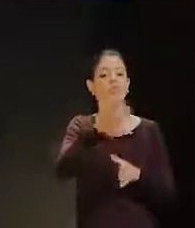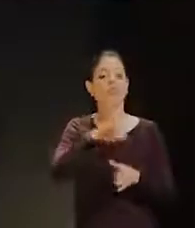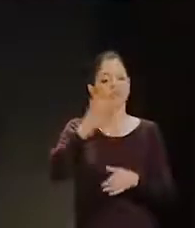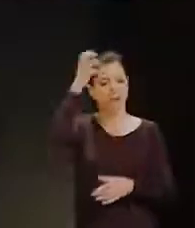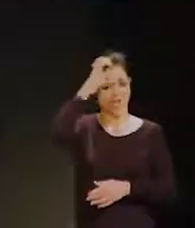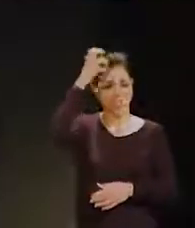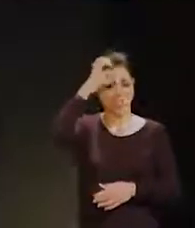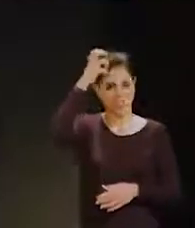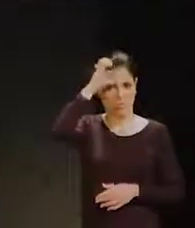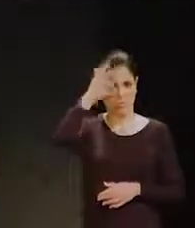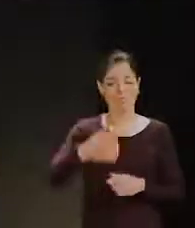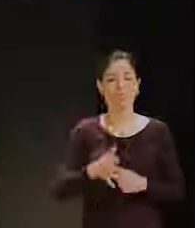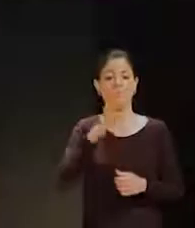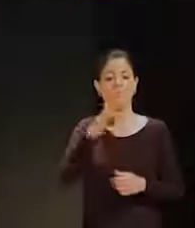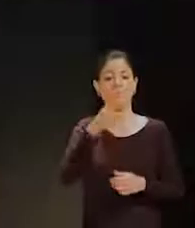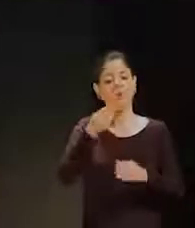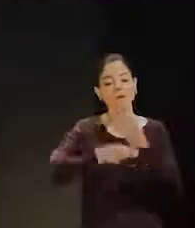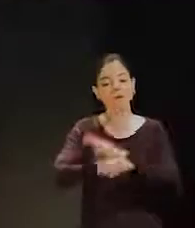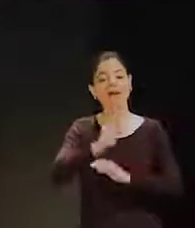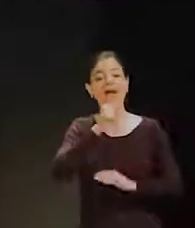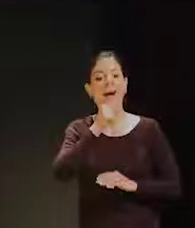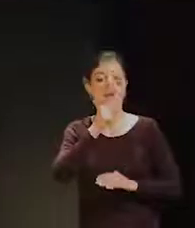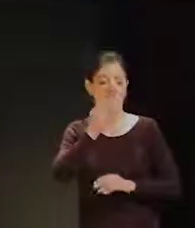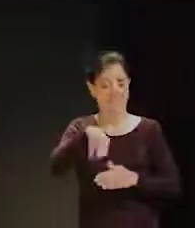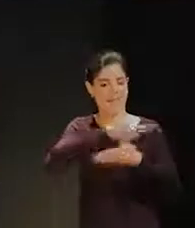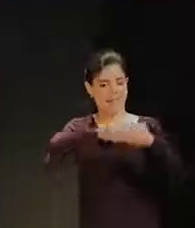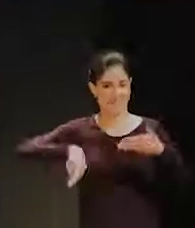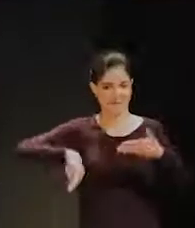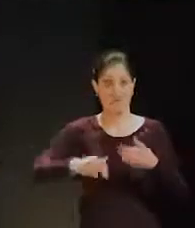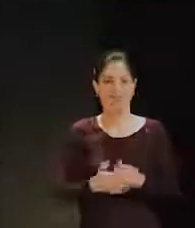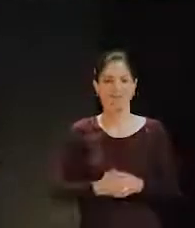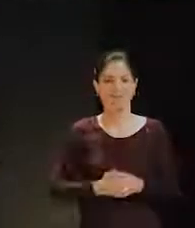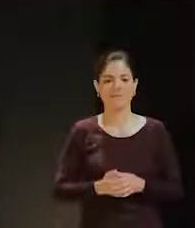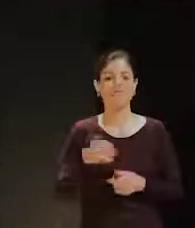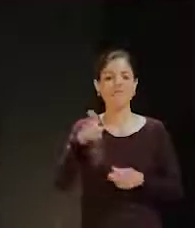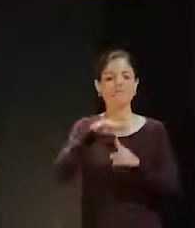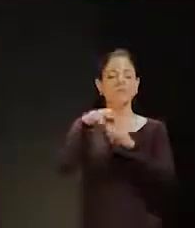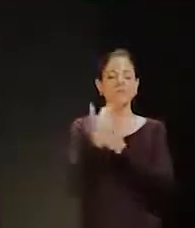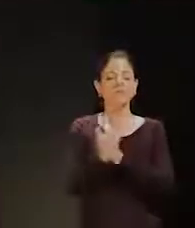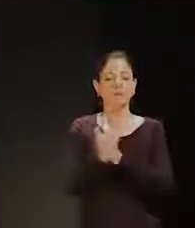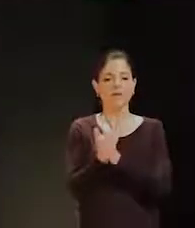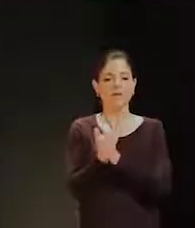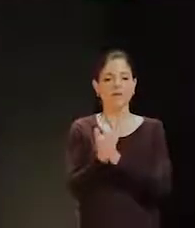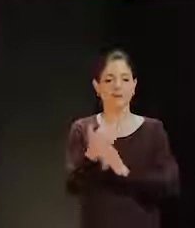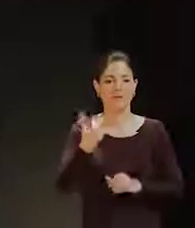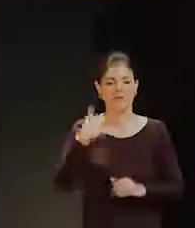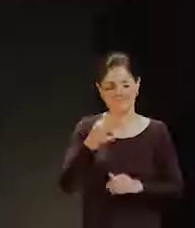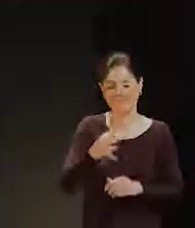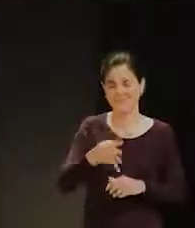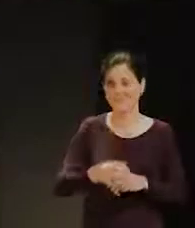Coruña, porque es descendiente de abuelo gallego, y su situación... A mucha